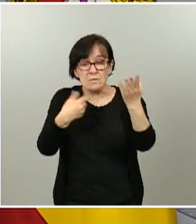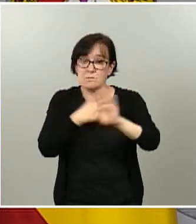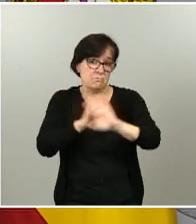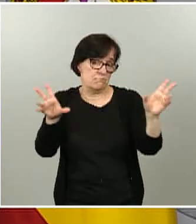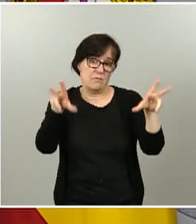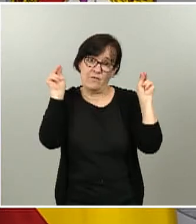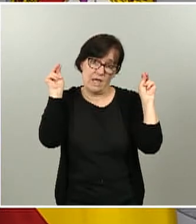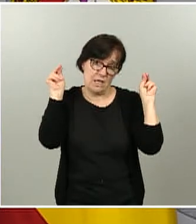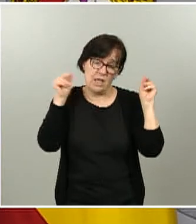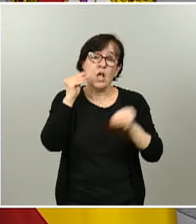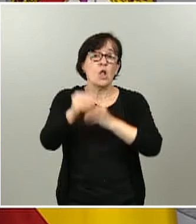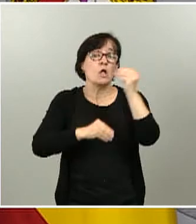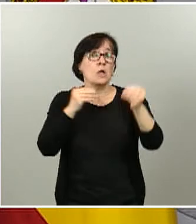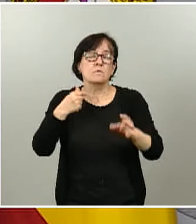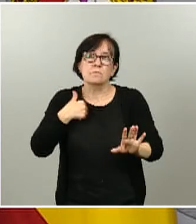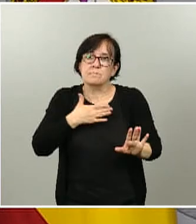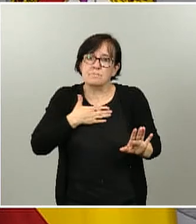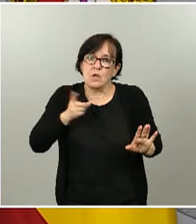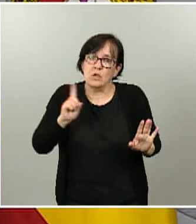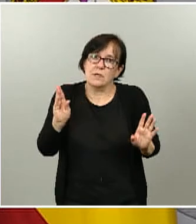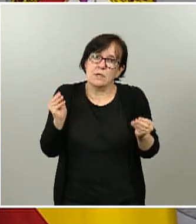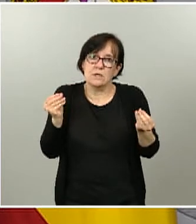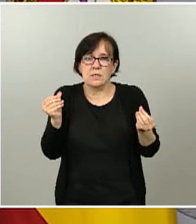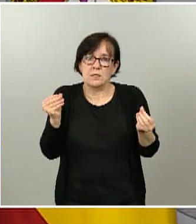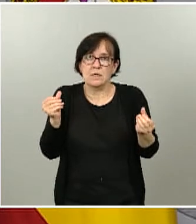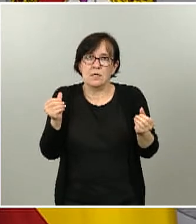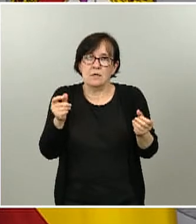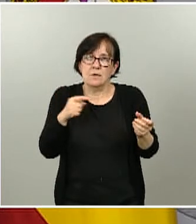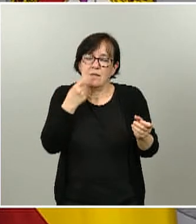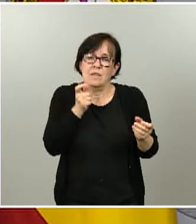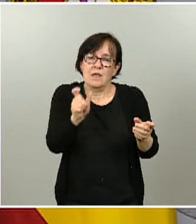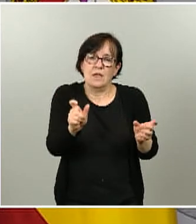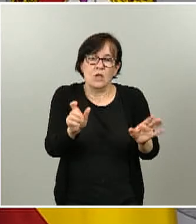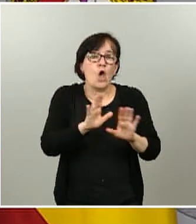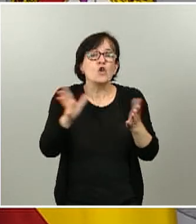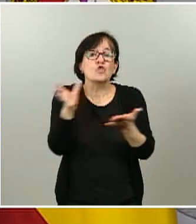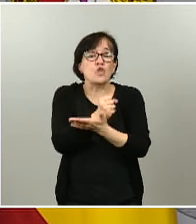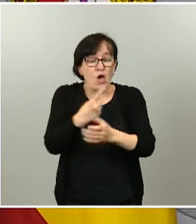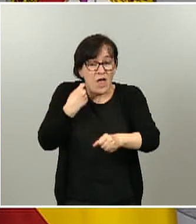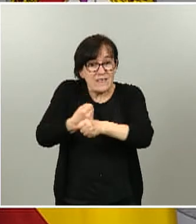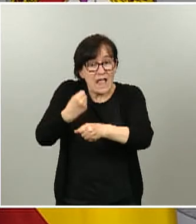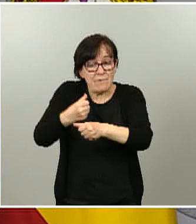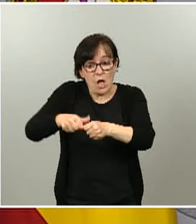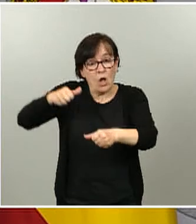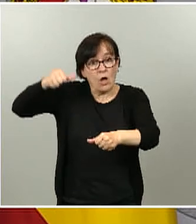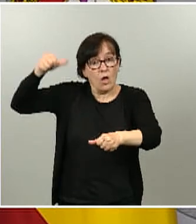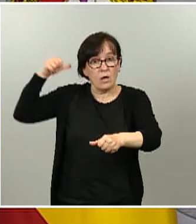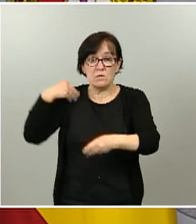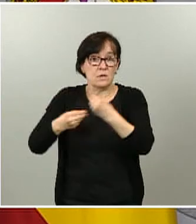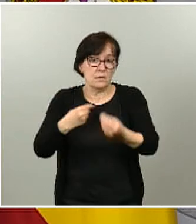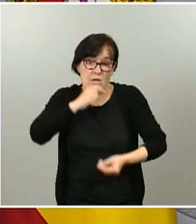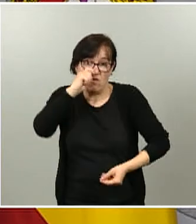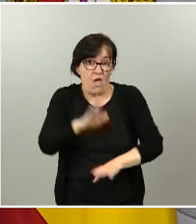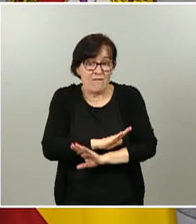produciría, no quiero poner los calificativos que usted ha dicho, es que todo el trabajo previo habría sido un trabajo en balde y que habría